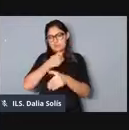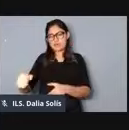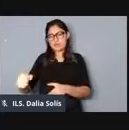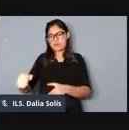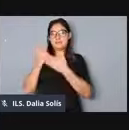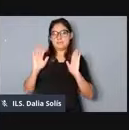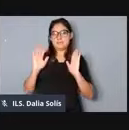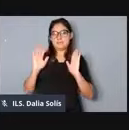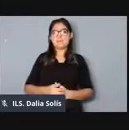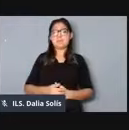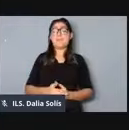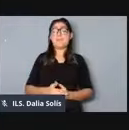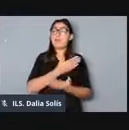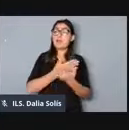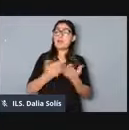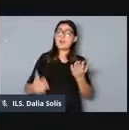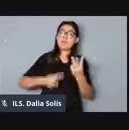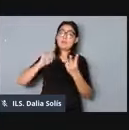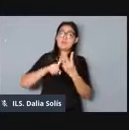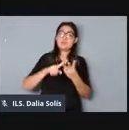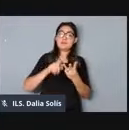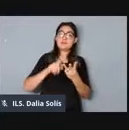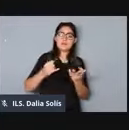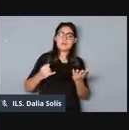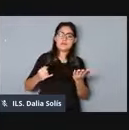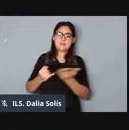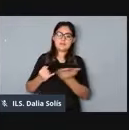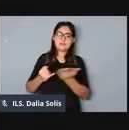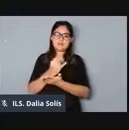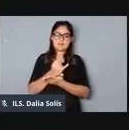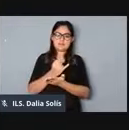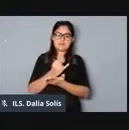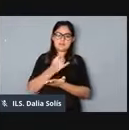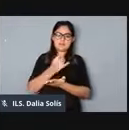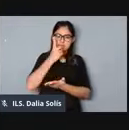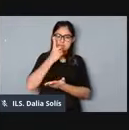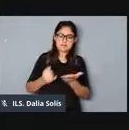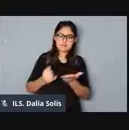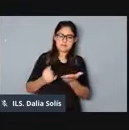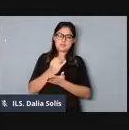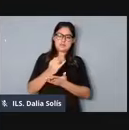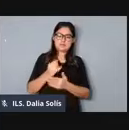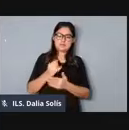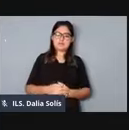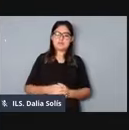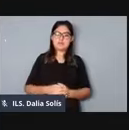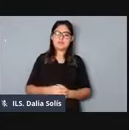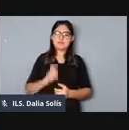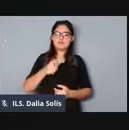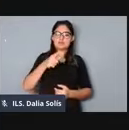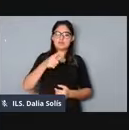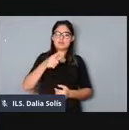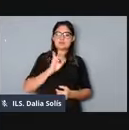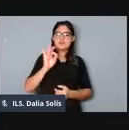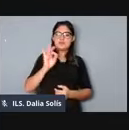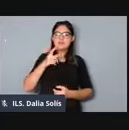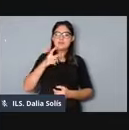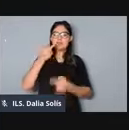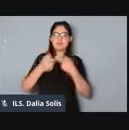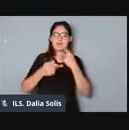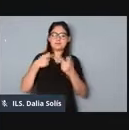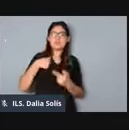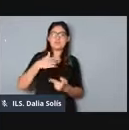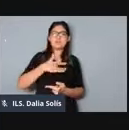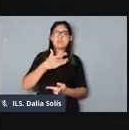Lo que les decía, me siento terrible porque violenté a uno de mis hijos o a una de mis hijas,